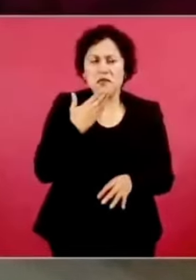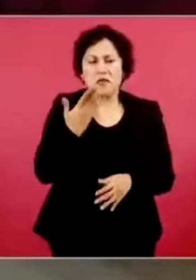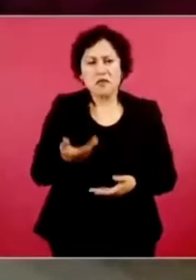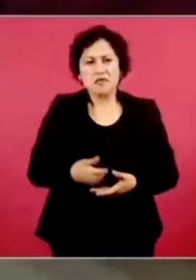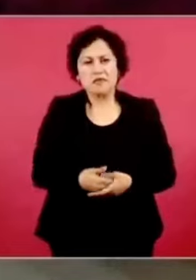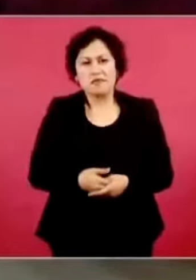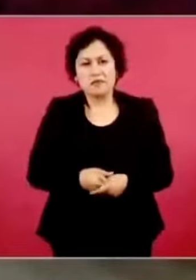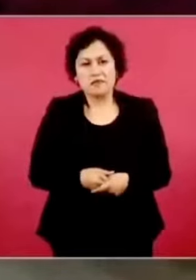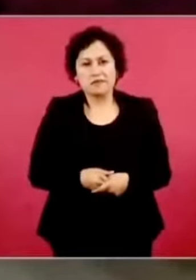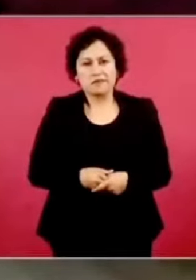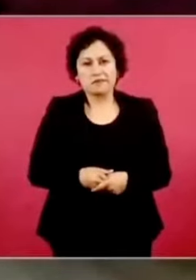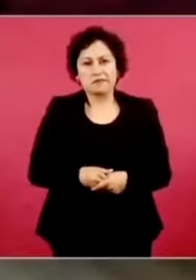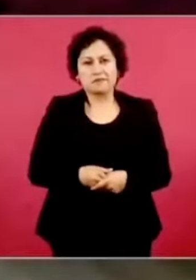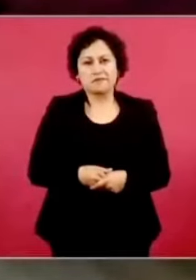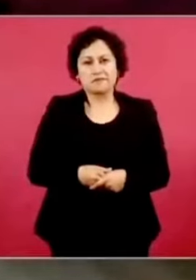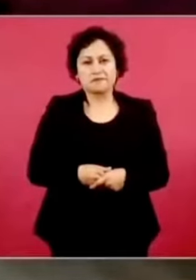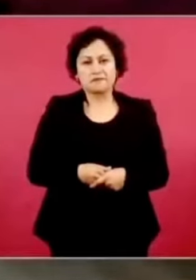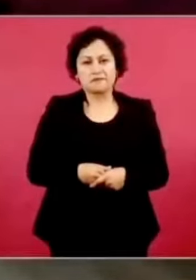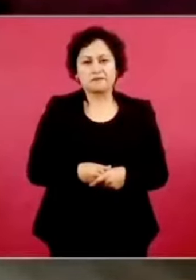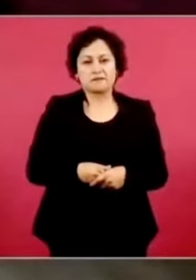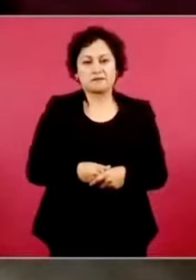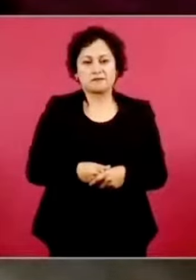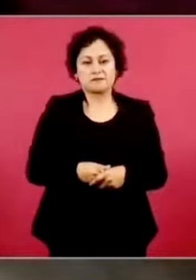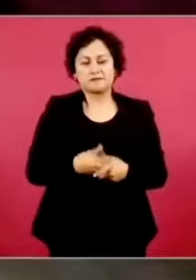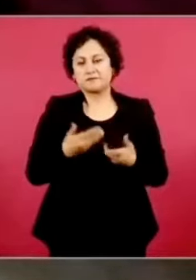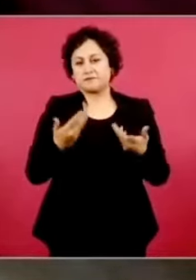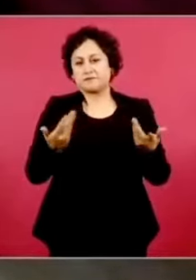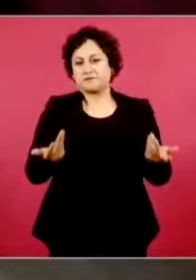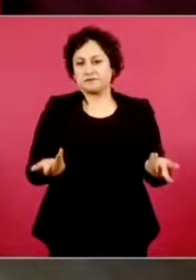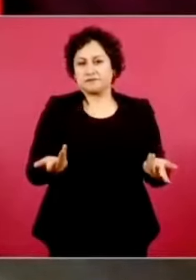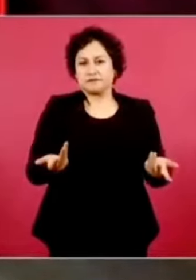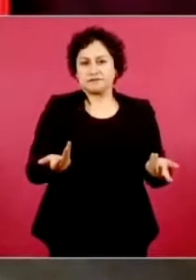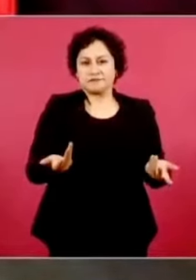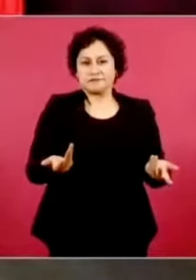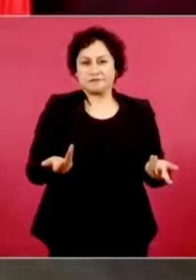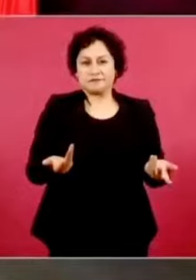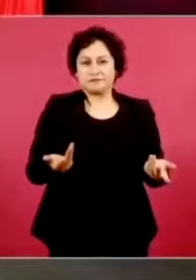Y no hay motivo